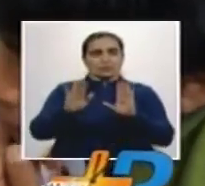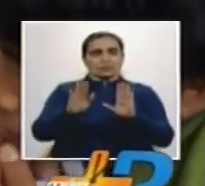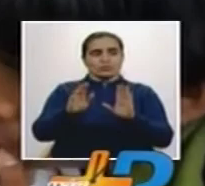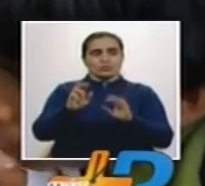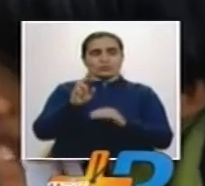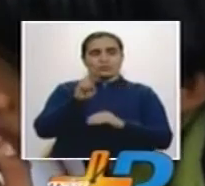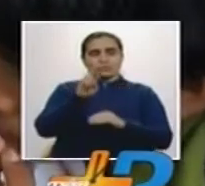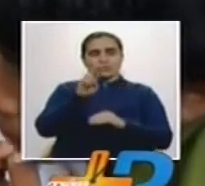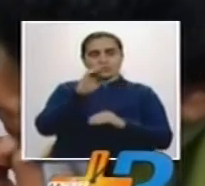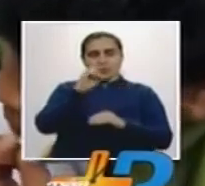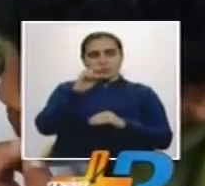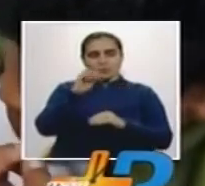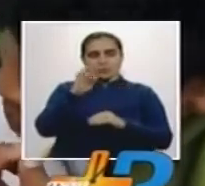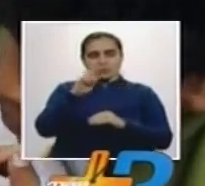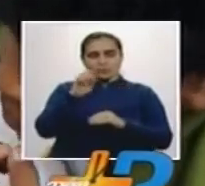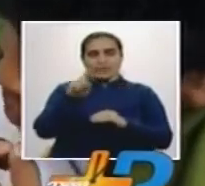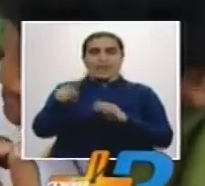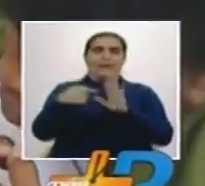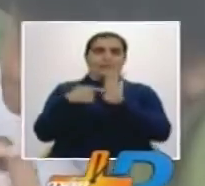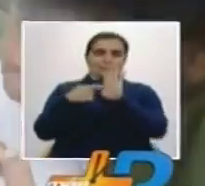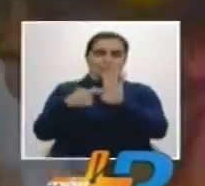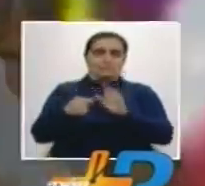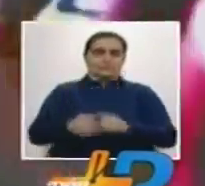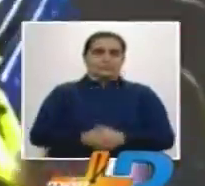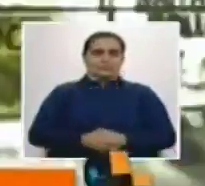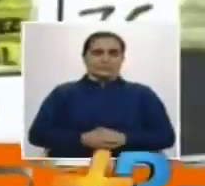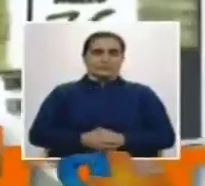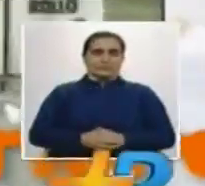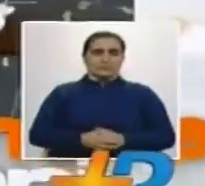señora y nosotros nos metemos un buen banquete de